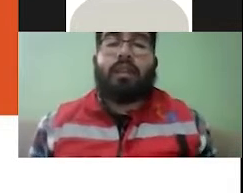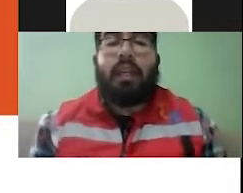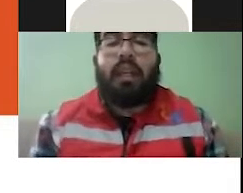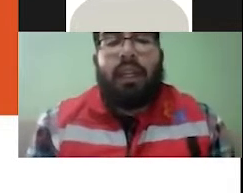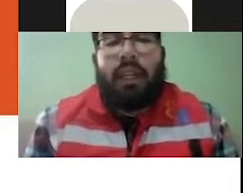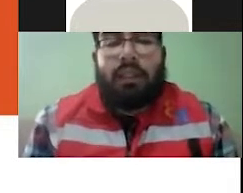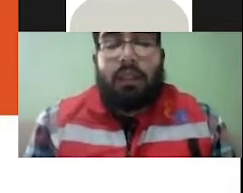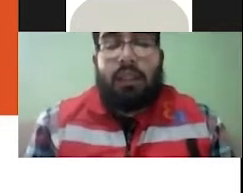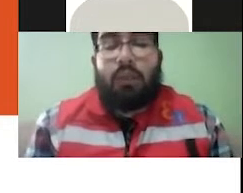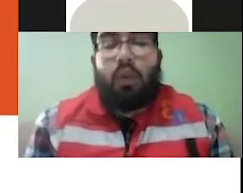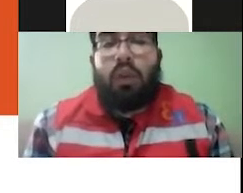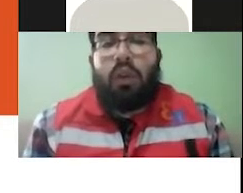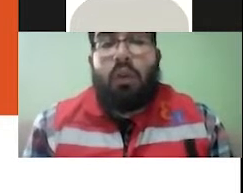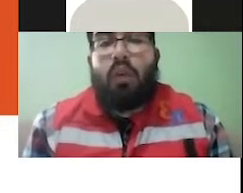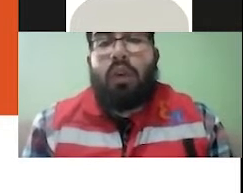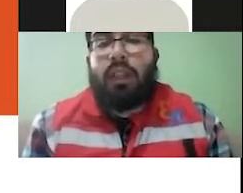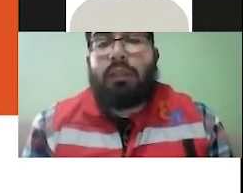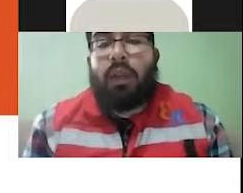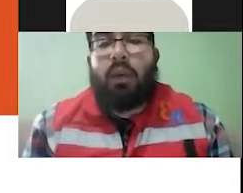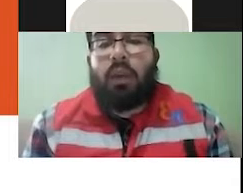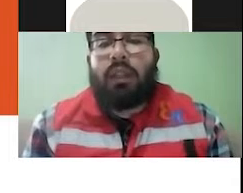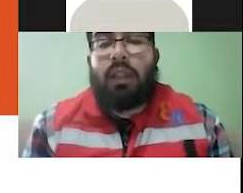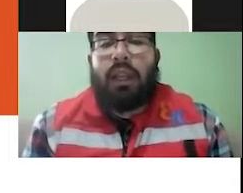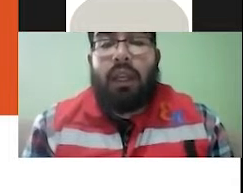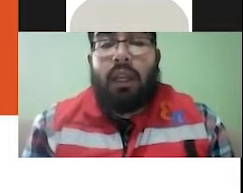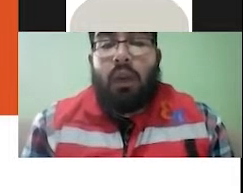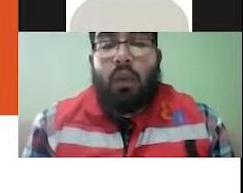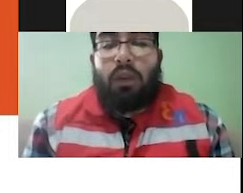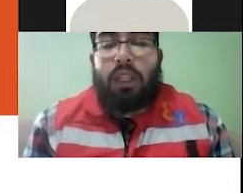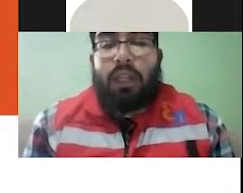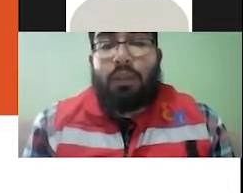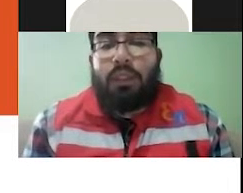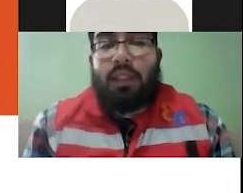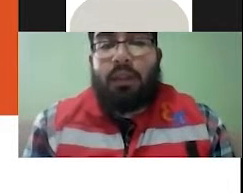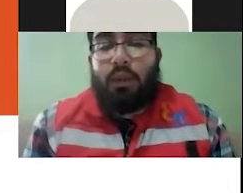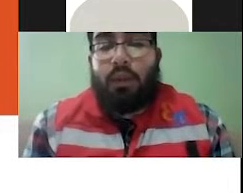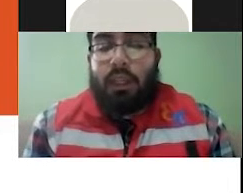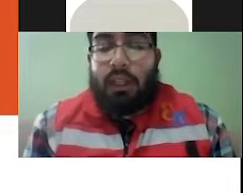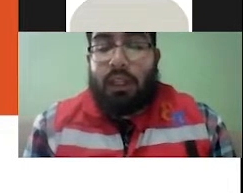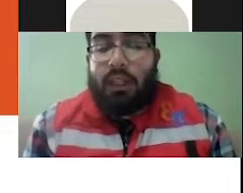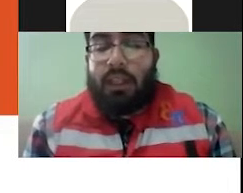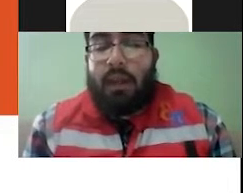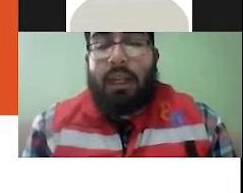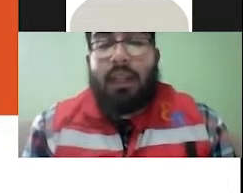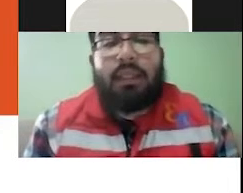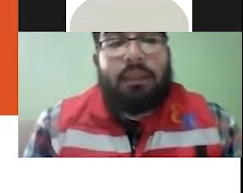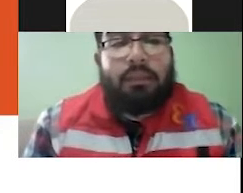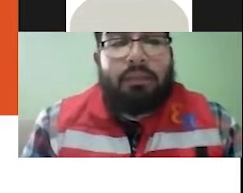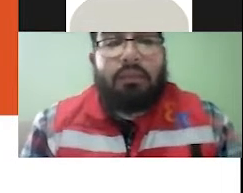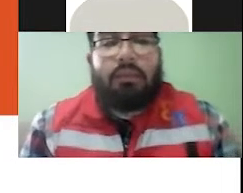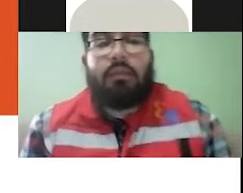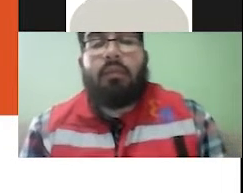porque es muy común y es muy recurrente que cuando tenemos este tipo de